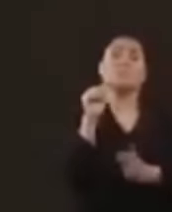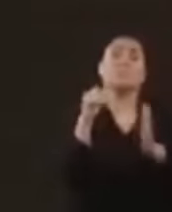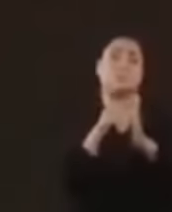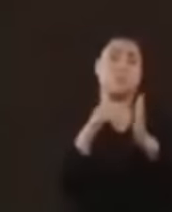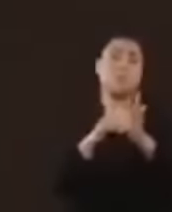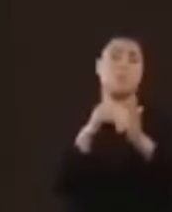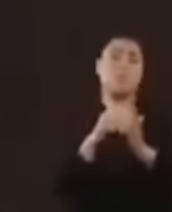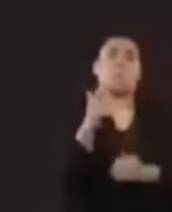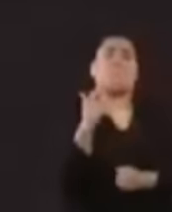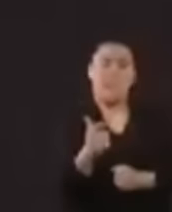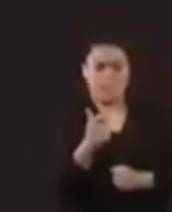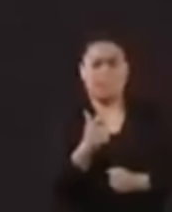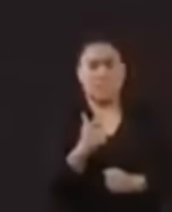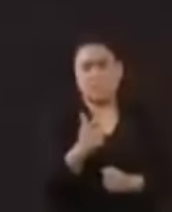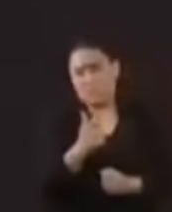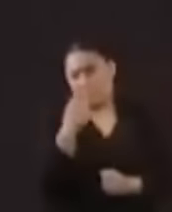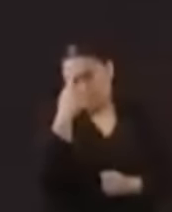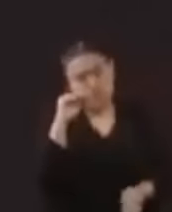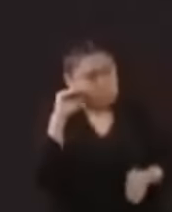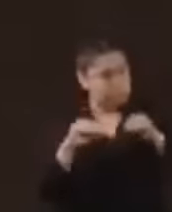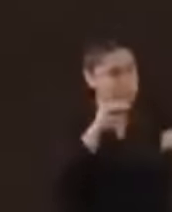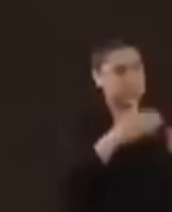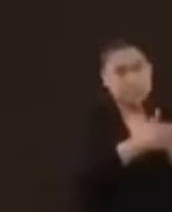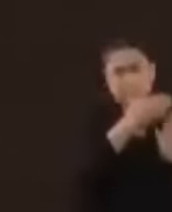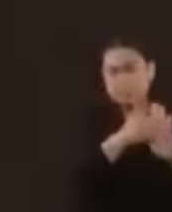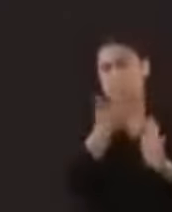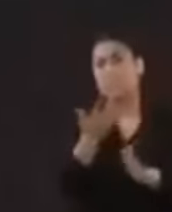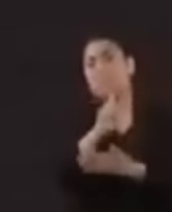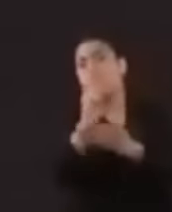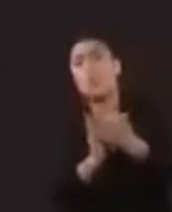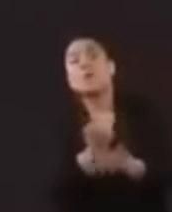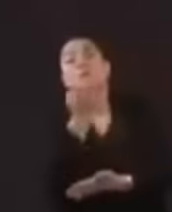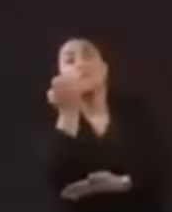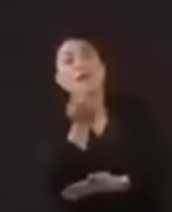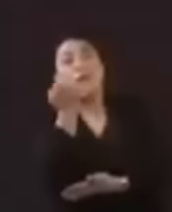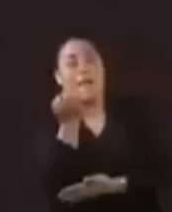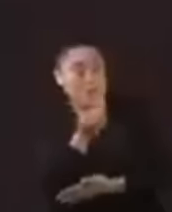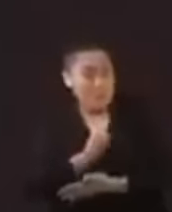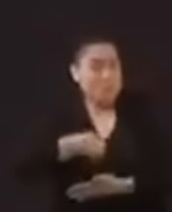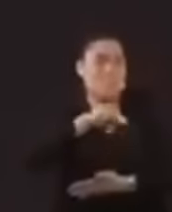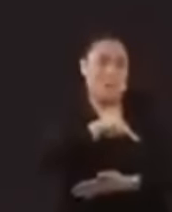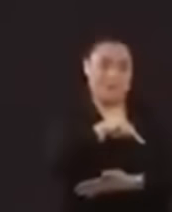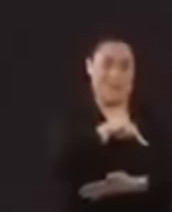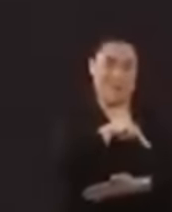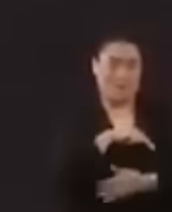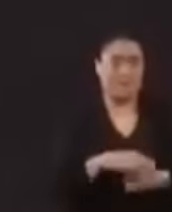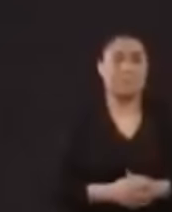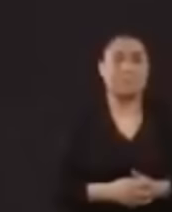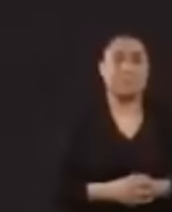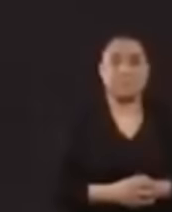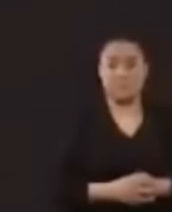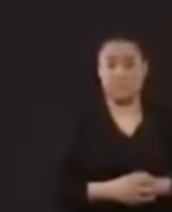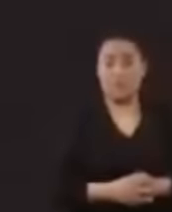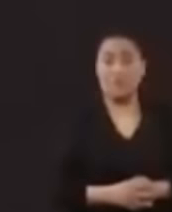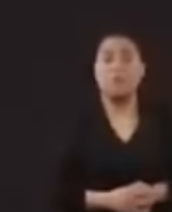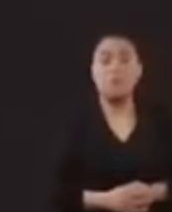de pesos para mejorar la infraestructura en programas de La Escuela es Nuestra. Y la